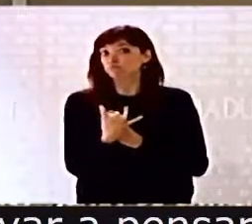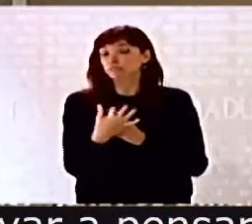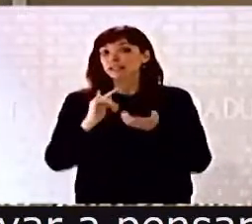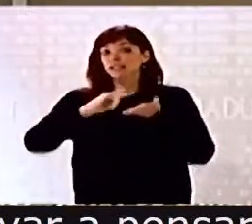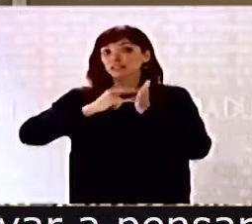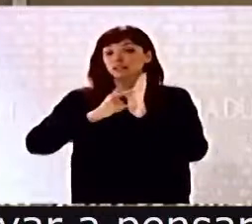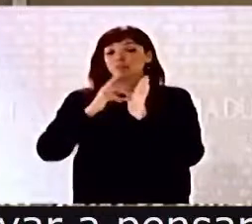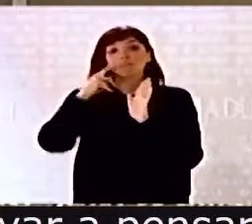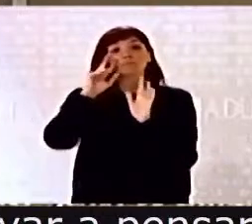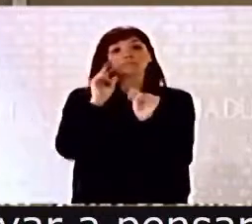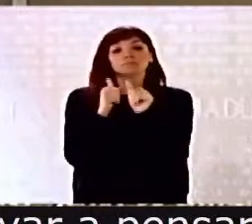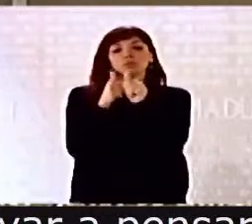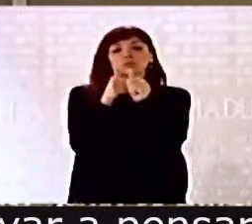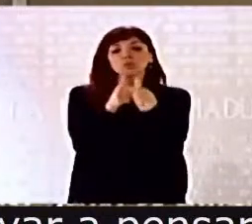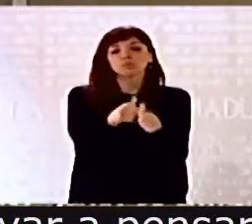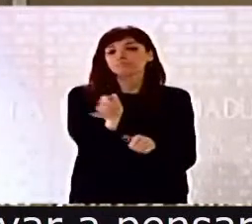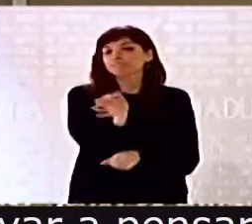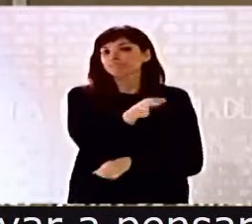funcionando correctamente